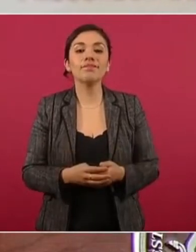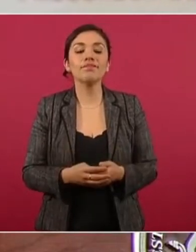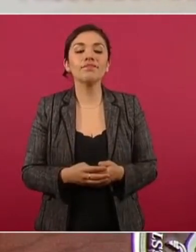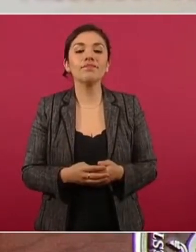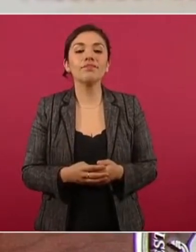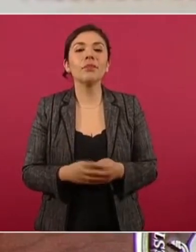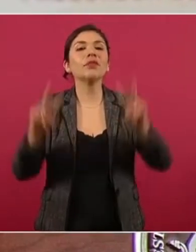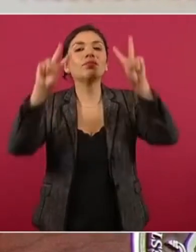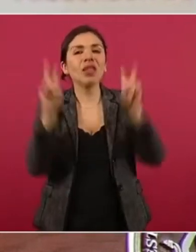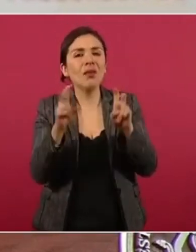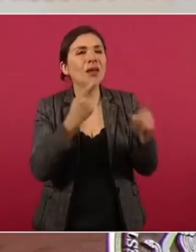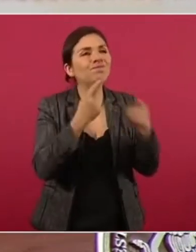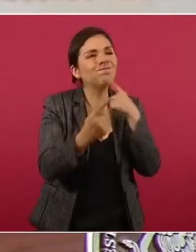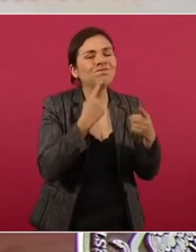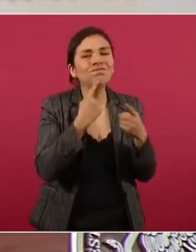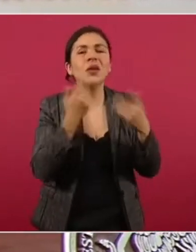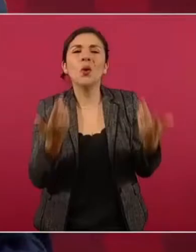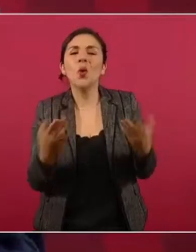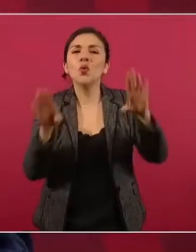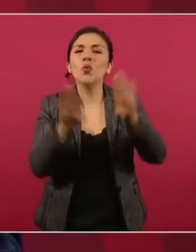cómo fortalecer